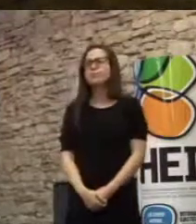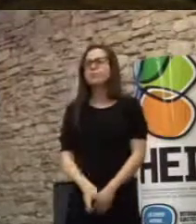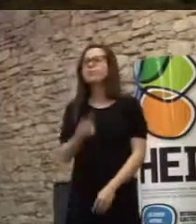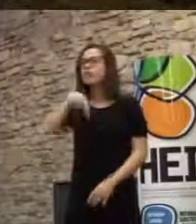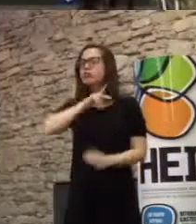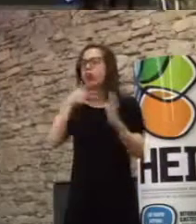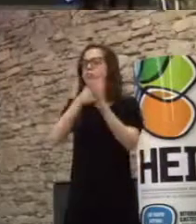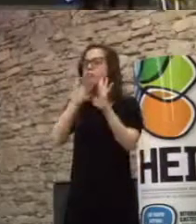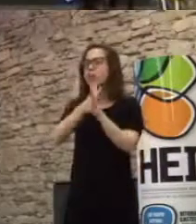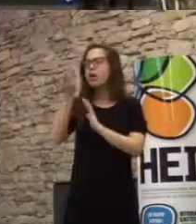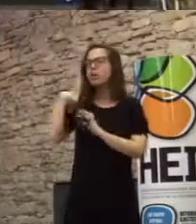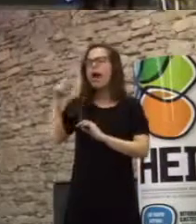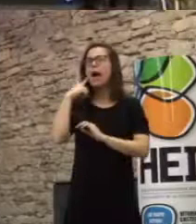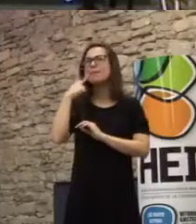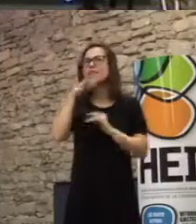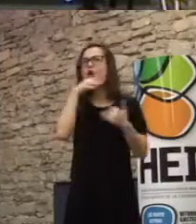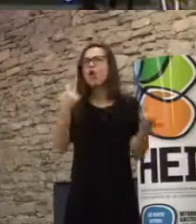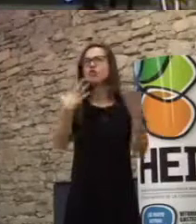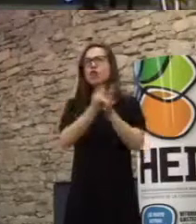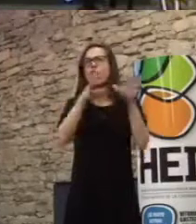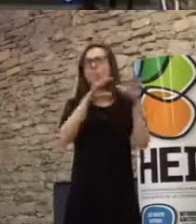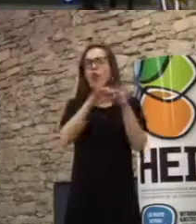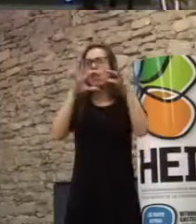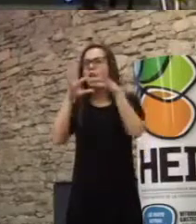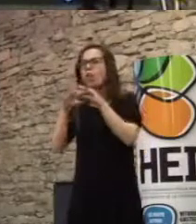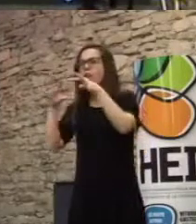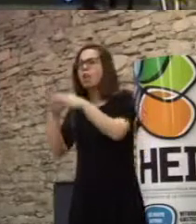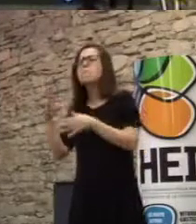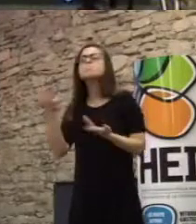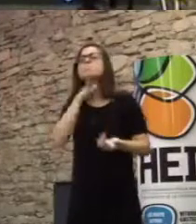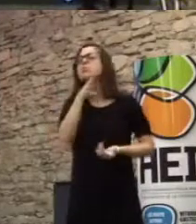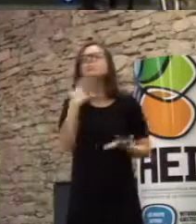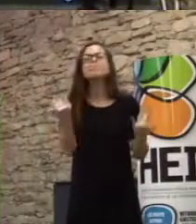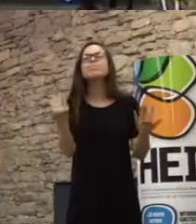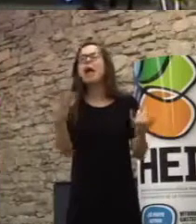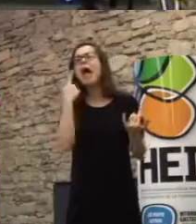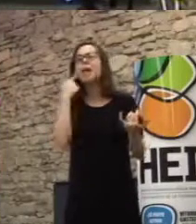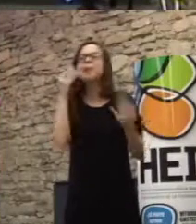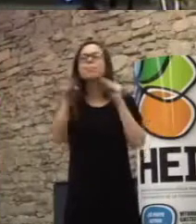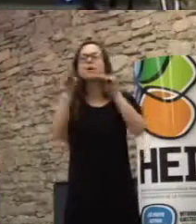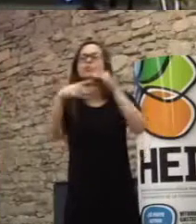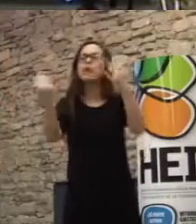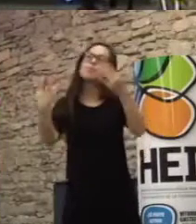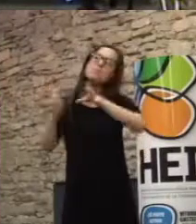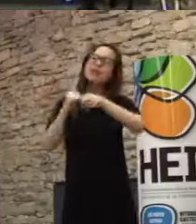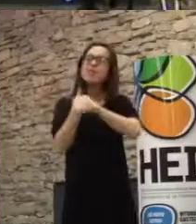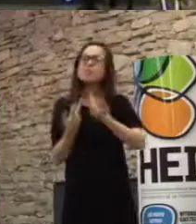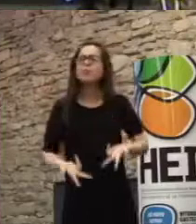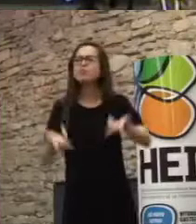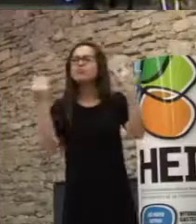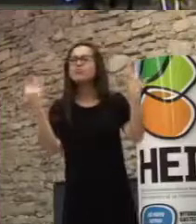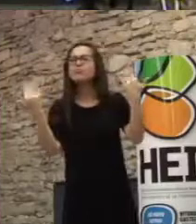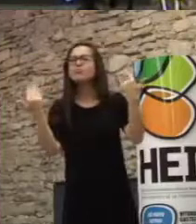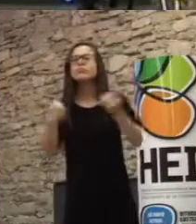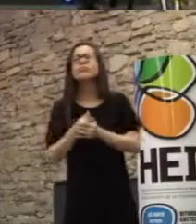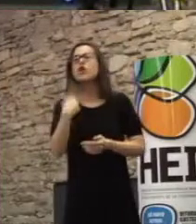ahora si unimos las piezas del puzzle porque llegaba aquí hay ruegos y preguntas no hay participación negaba porque la palabra no